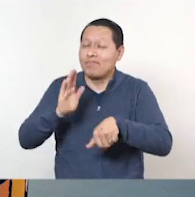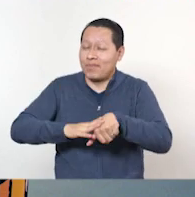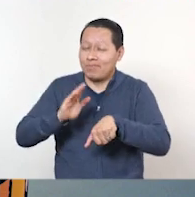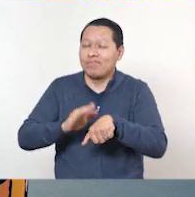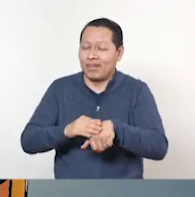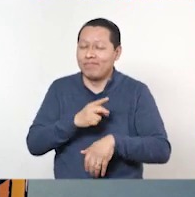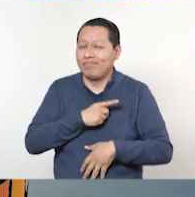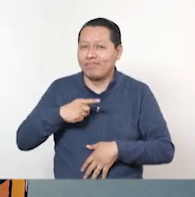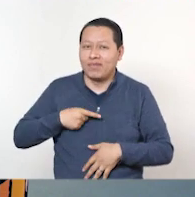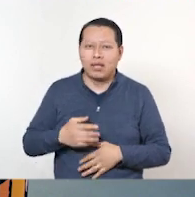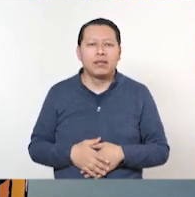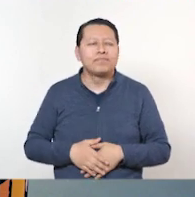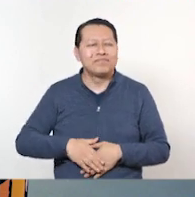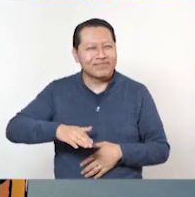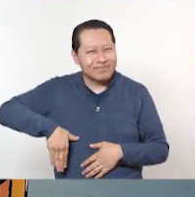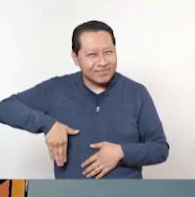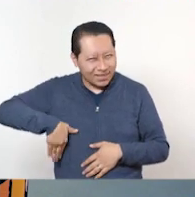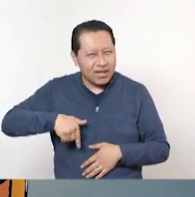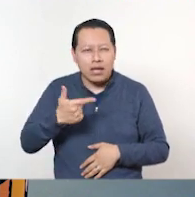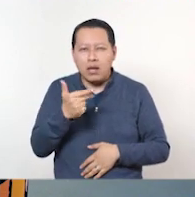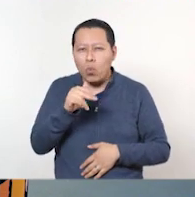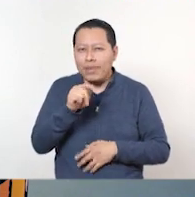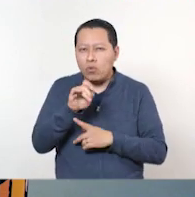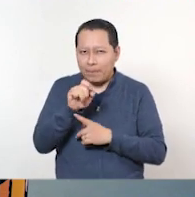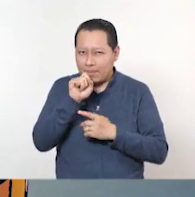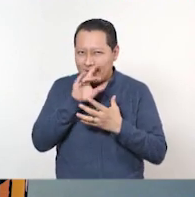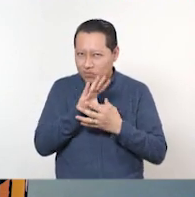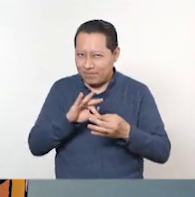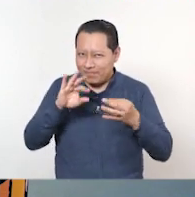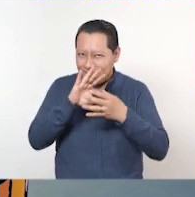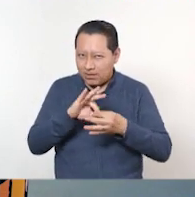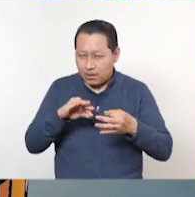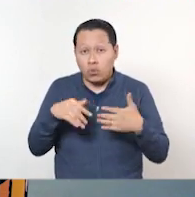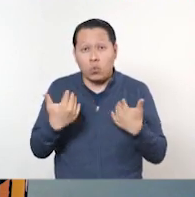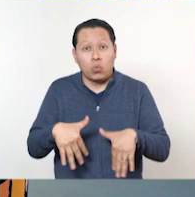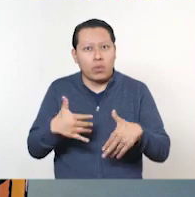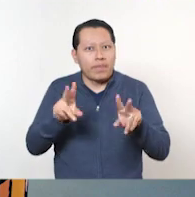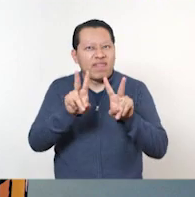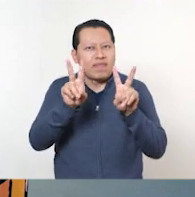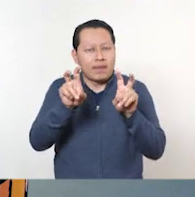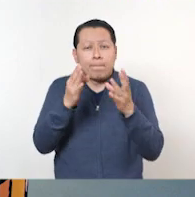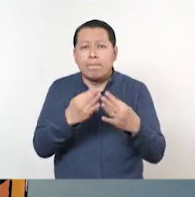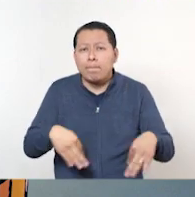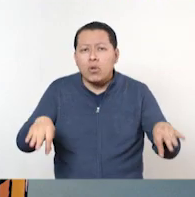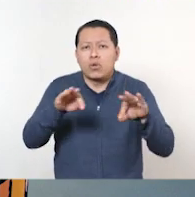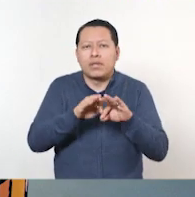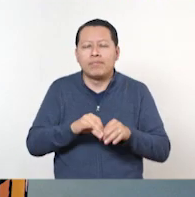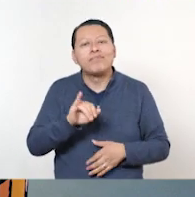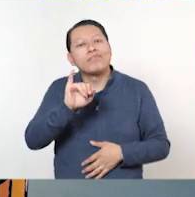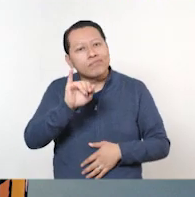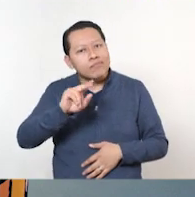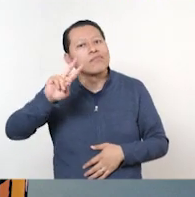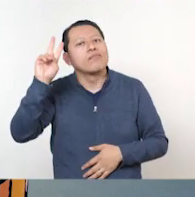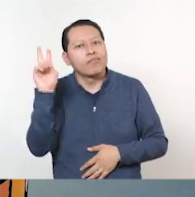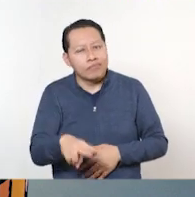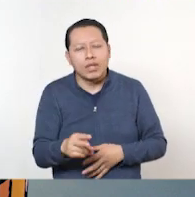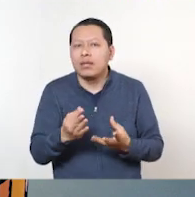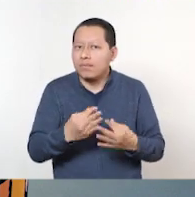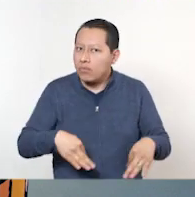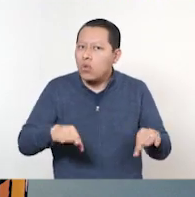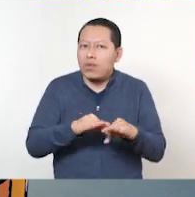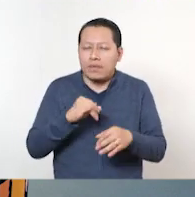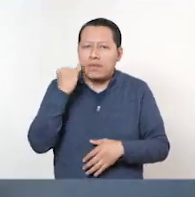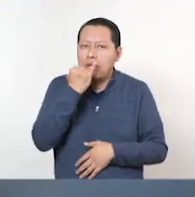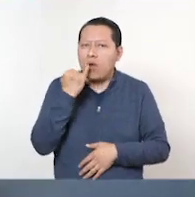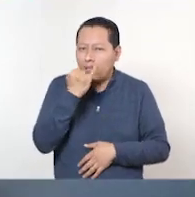indígenas. Así es, ya la experta Guadalupe Águila nos ha hablado sobre este tema que es tan importante. Sí, efectivamente,